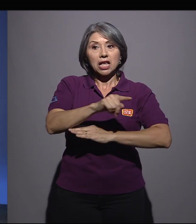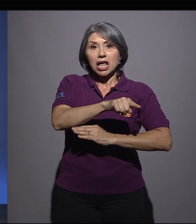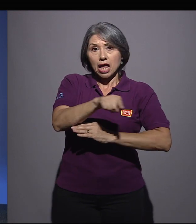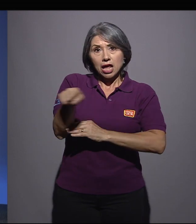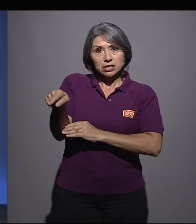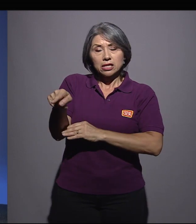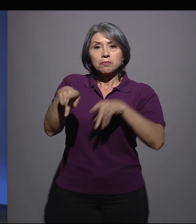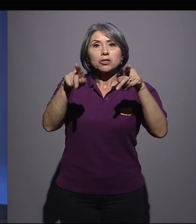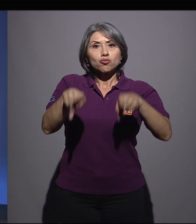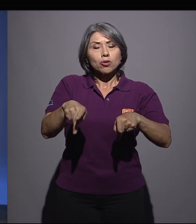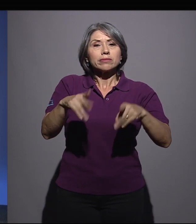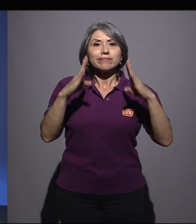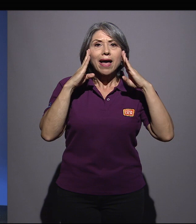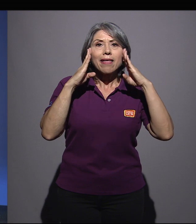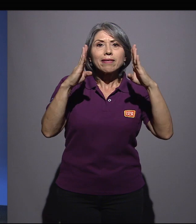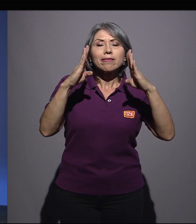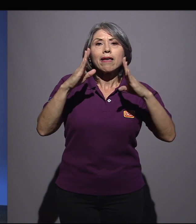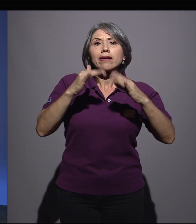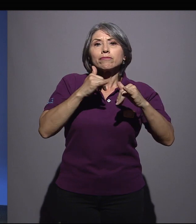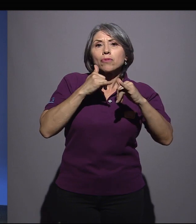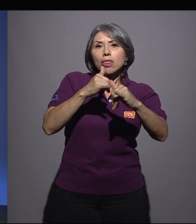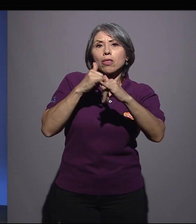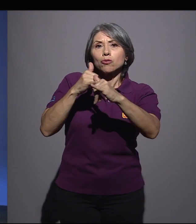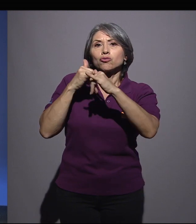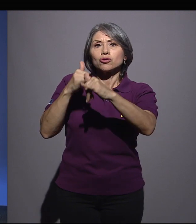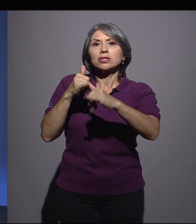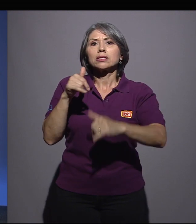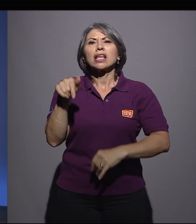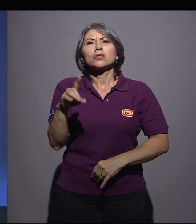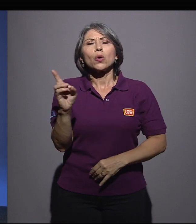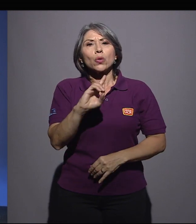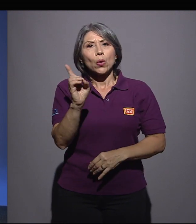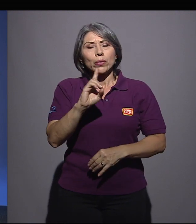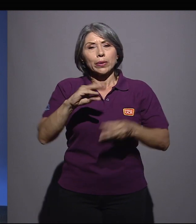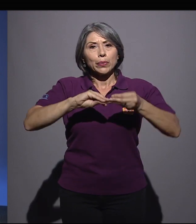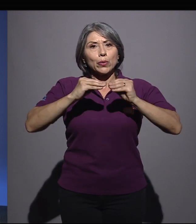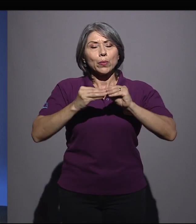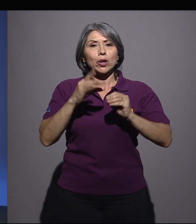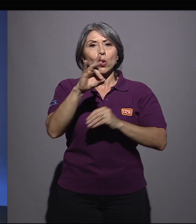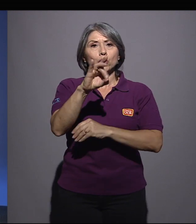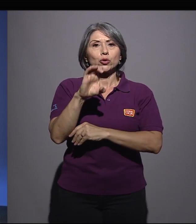tener denuncias. Estos estarán ubicados en el área de 800 elector